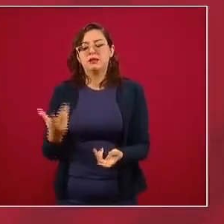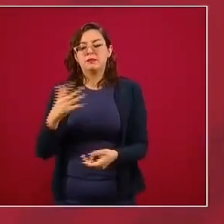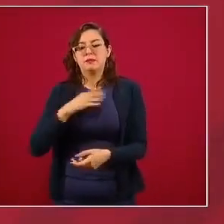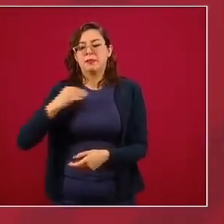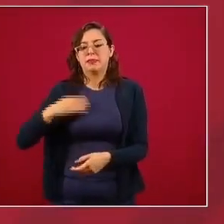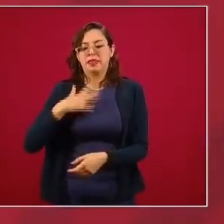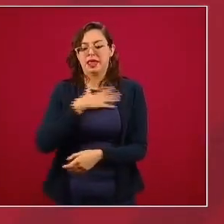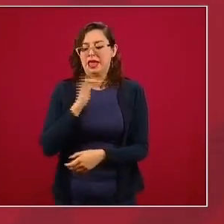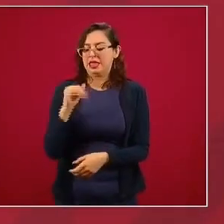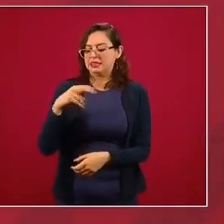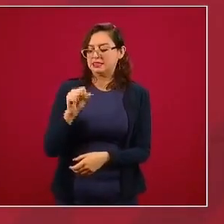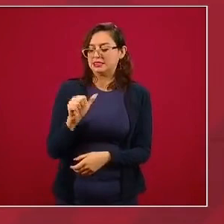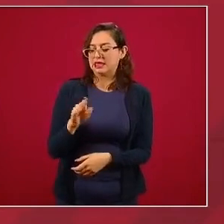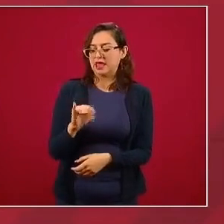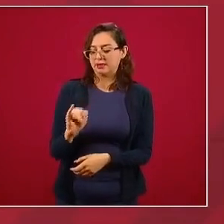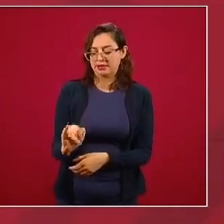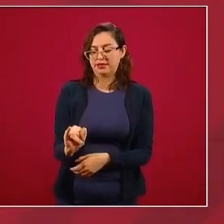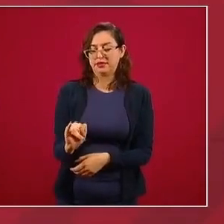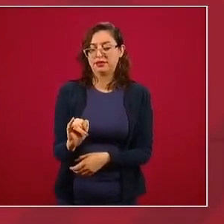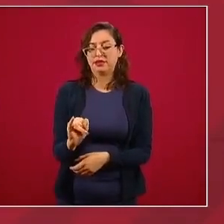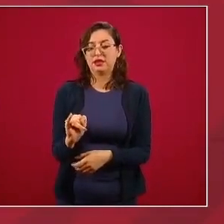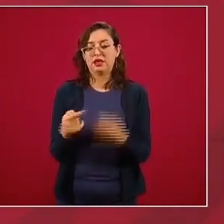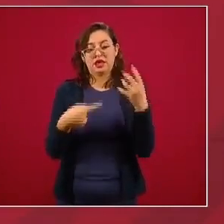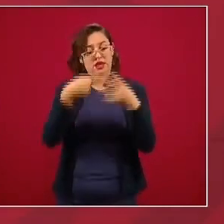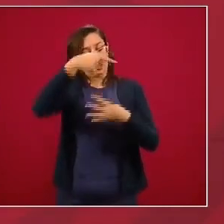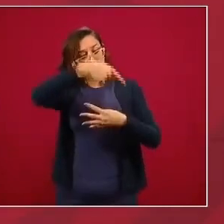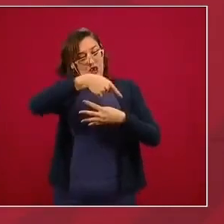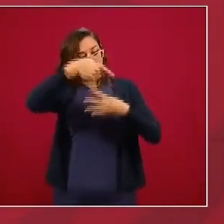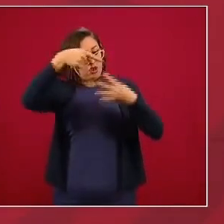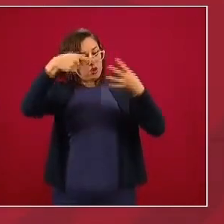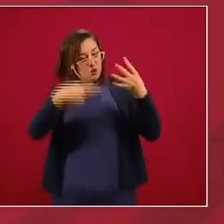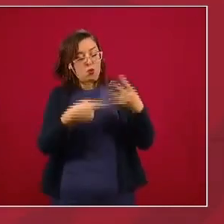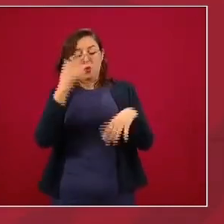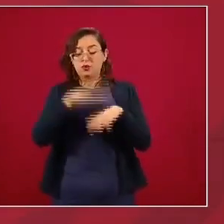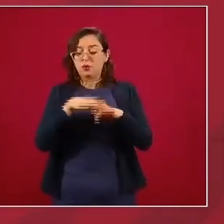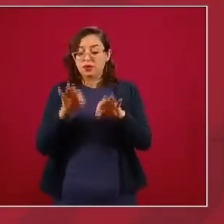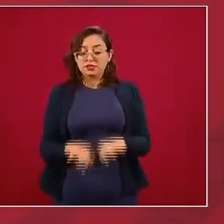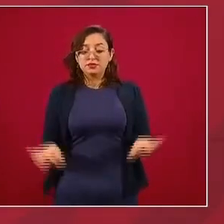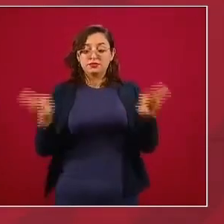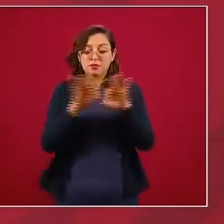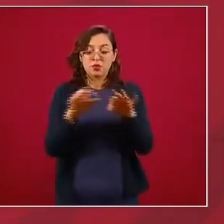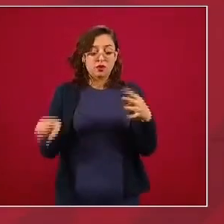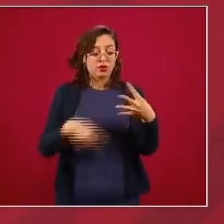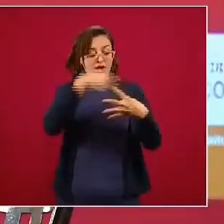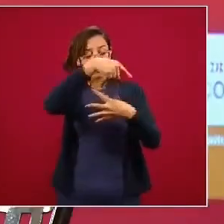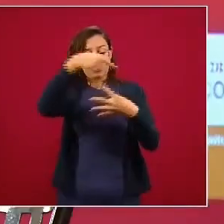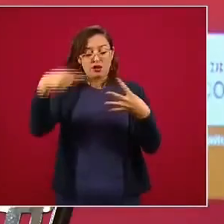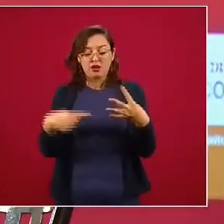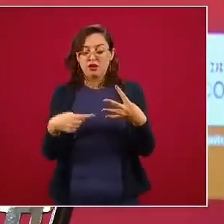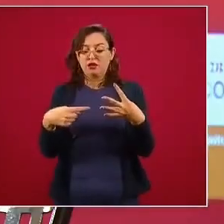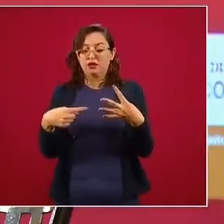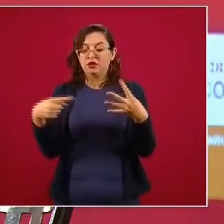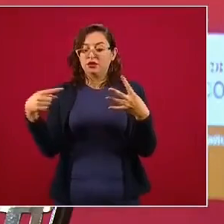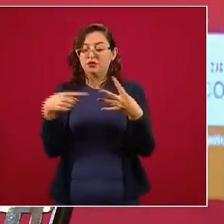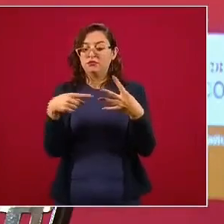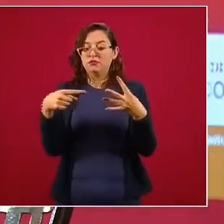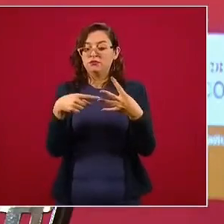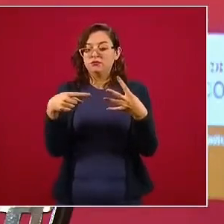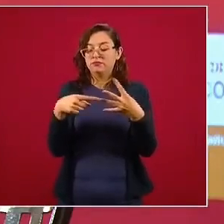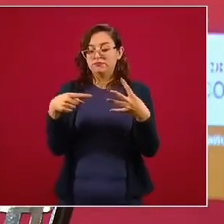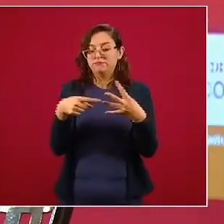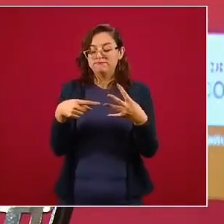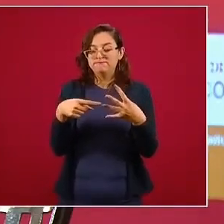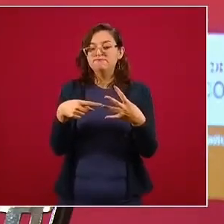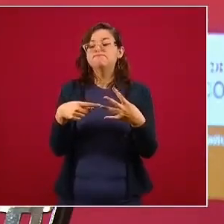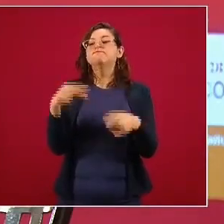INSABI, y uno de sus 4 encomiendas fundamentales es que no haya